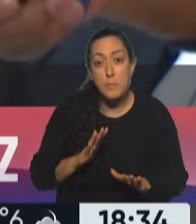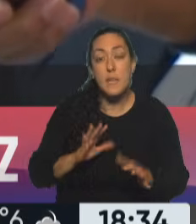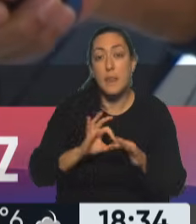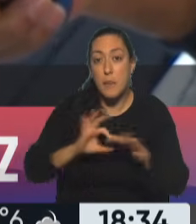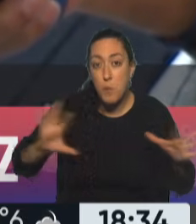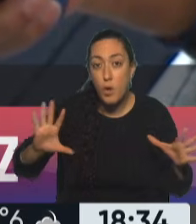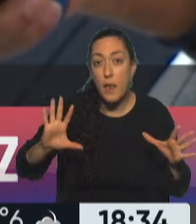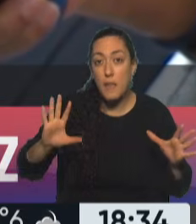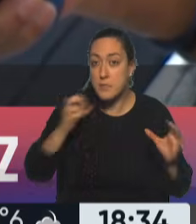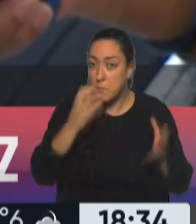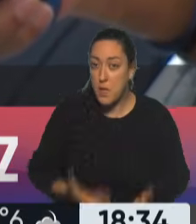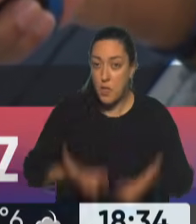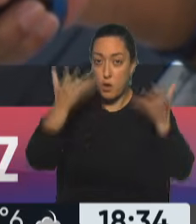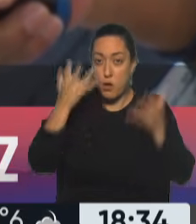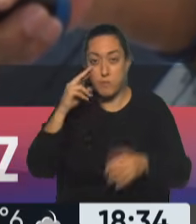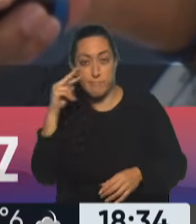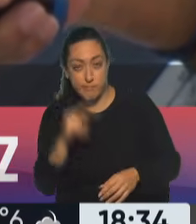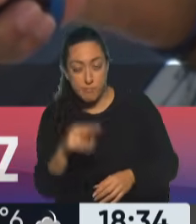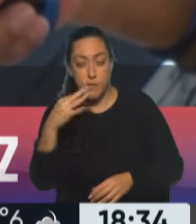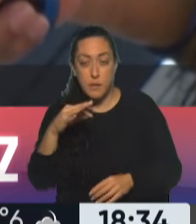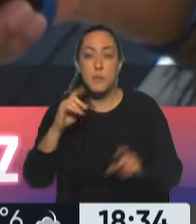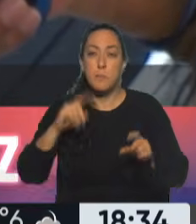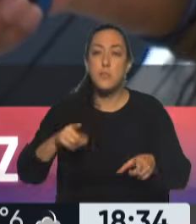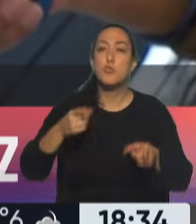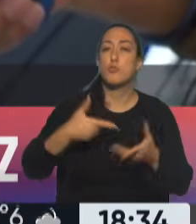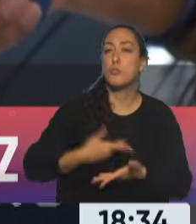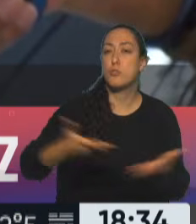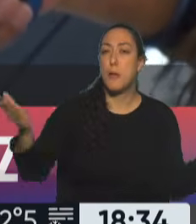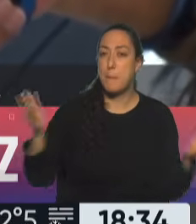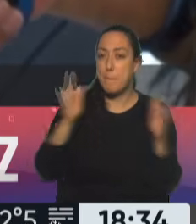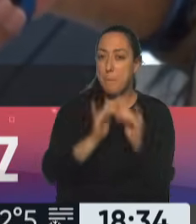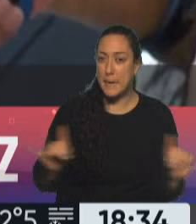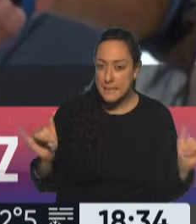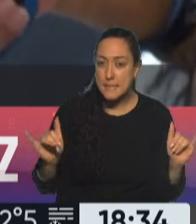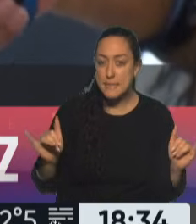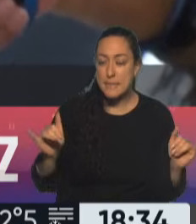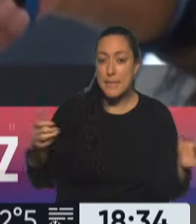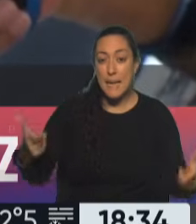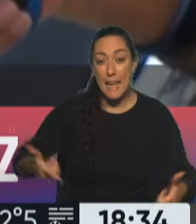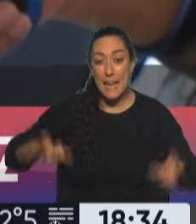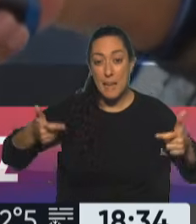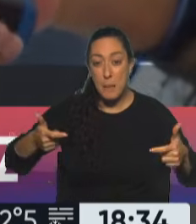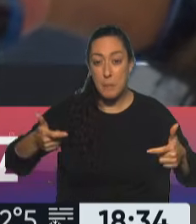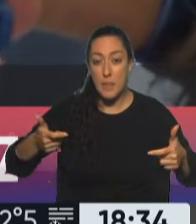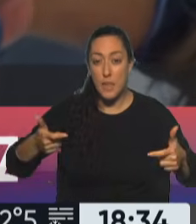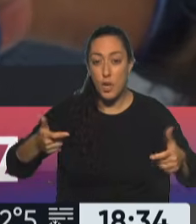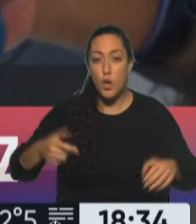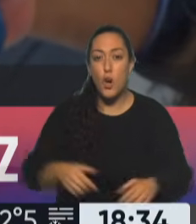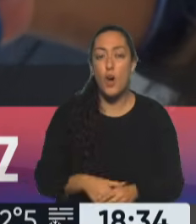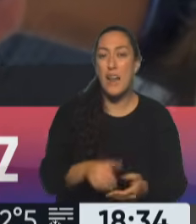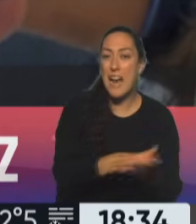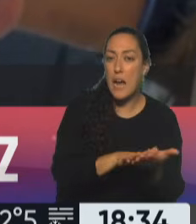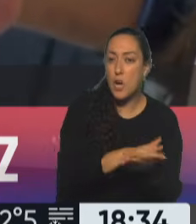democracia, ¿no? Y llamar a la paz social, a la lucha contra el enemigo número uno que tiene el Perú, que es la